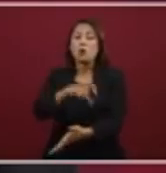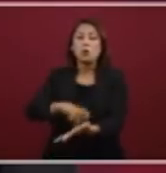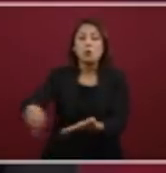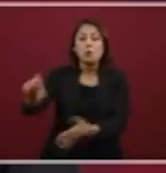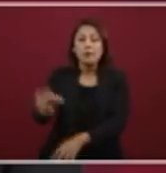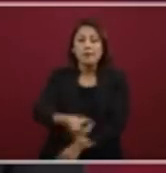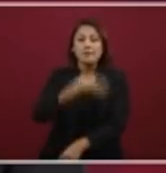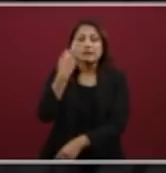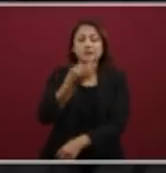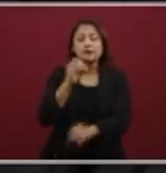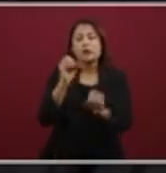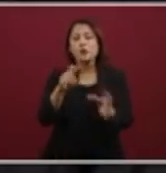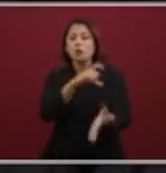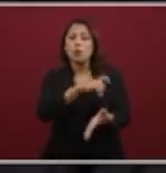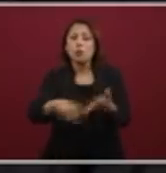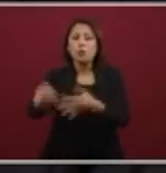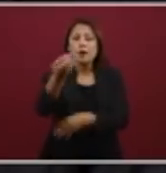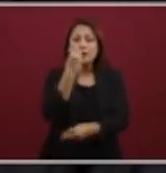alimentos